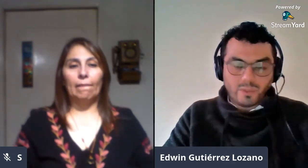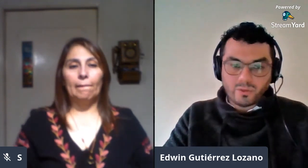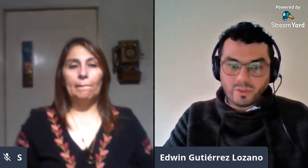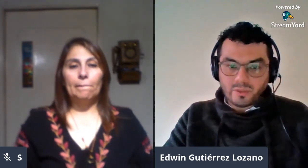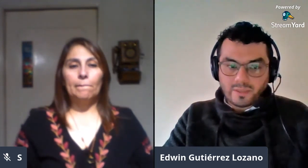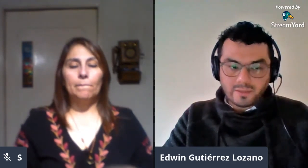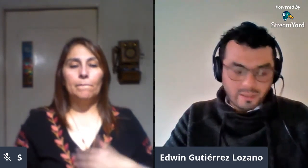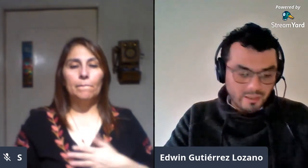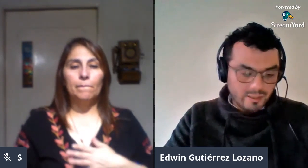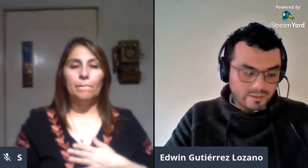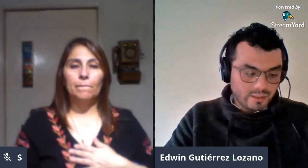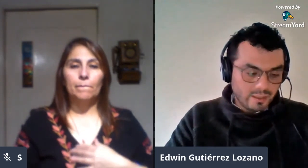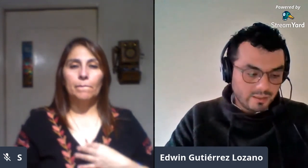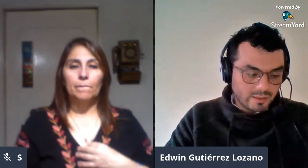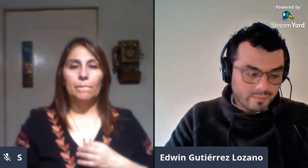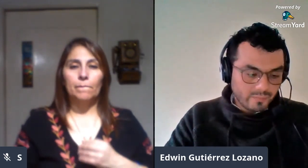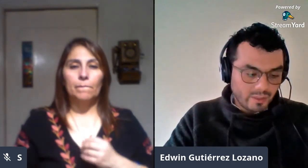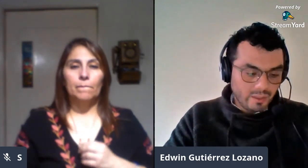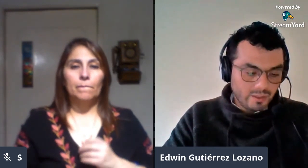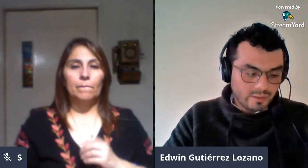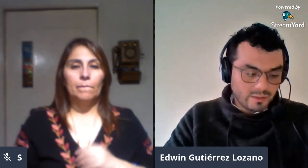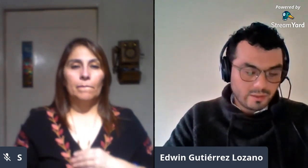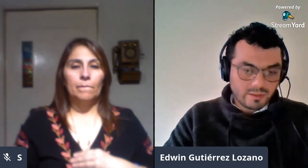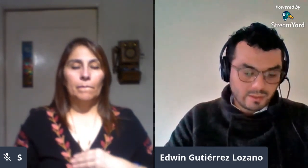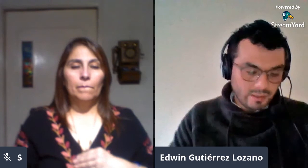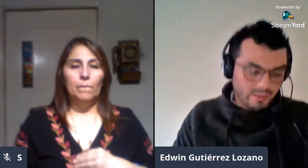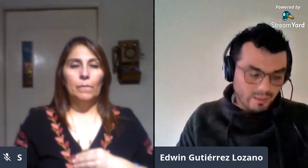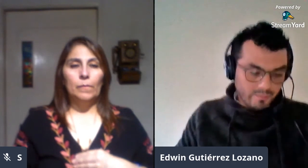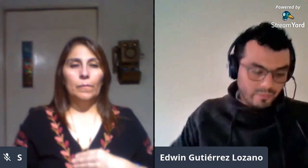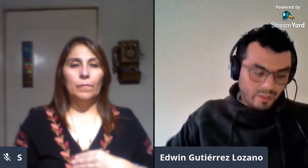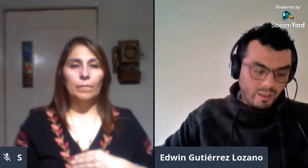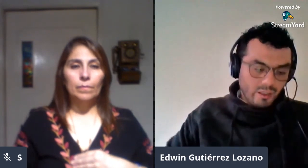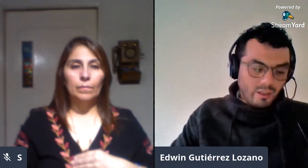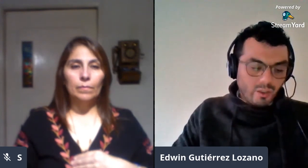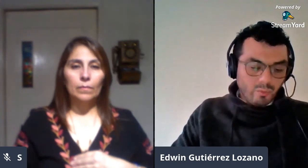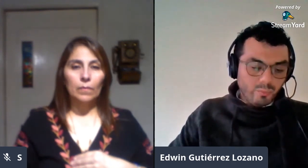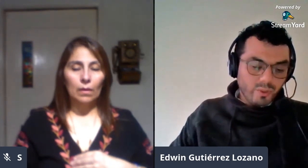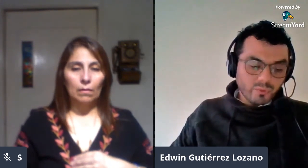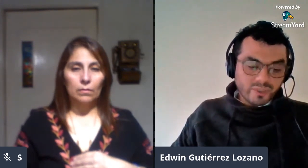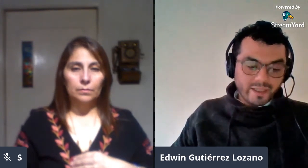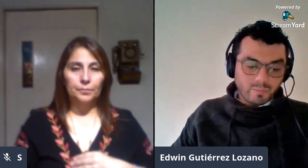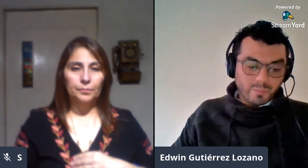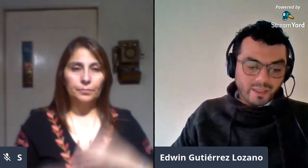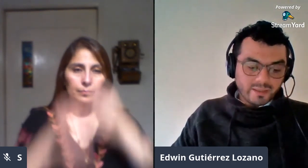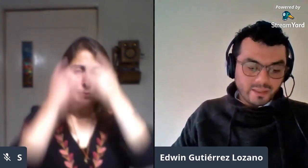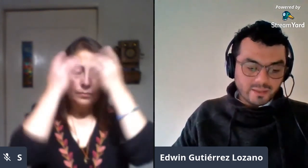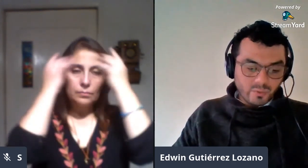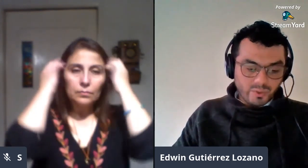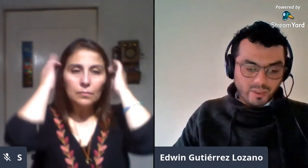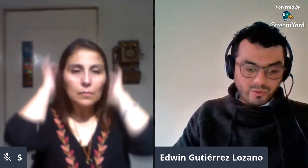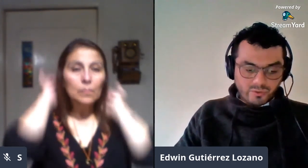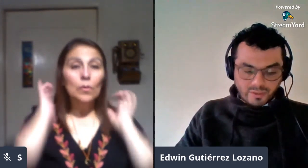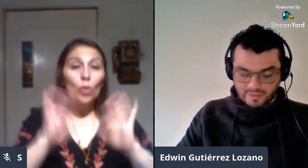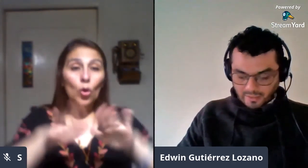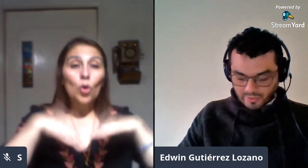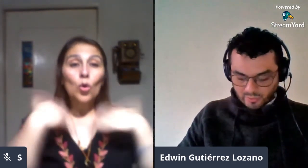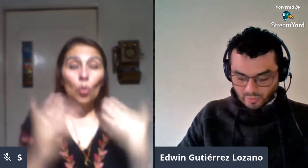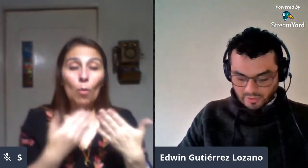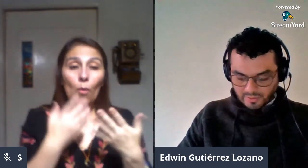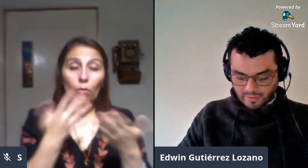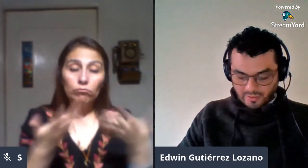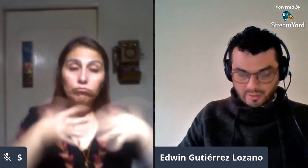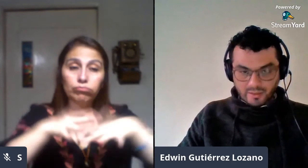Vale, yo creo que ya seguiría en la siguiente, y sería: ¿cómo podemos tejer prácticas de cuidado desde